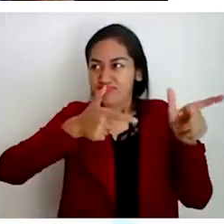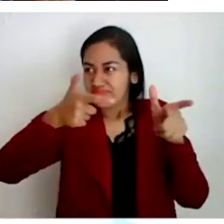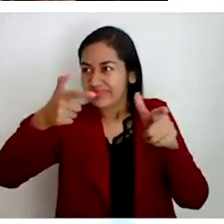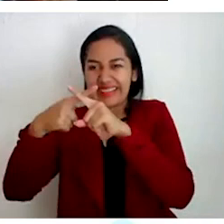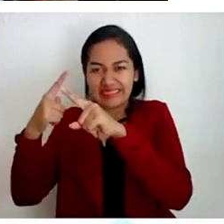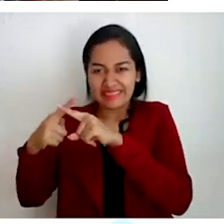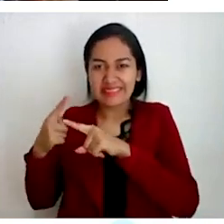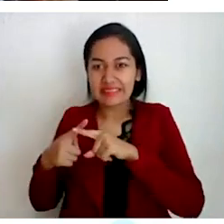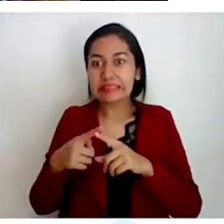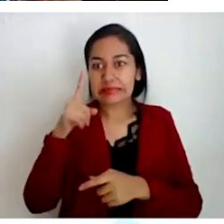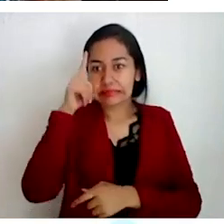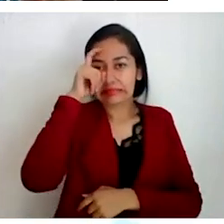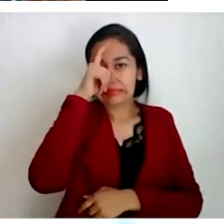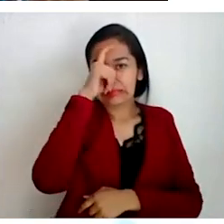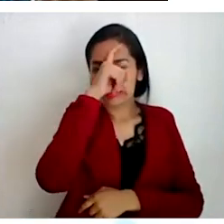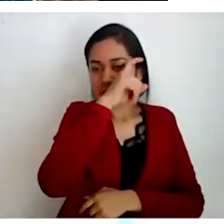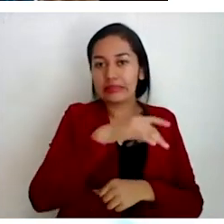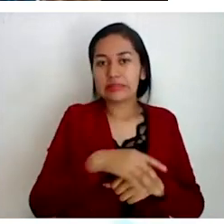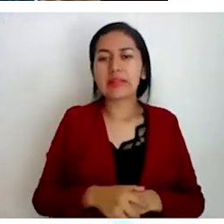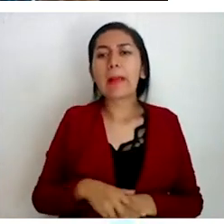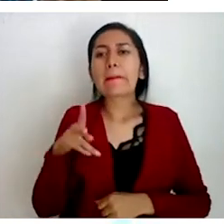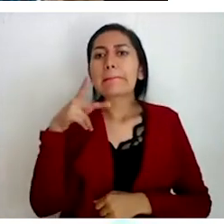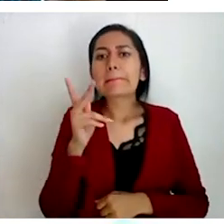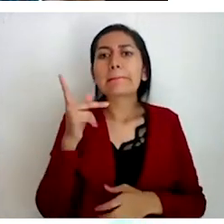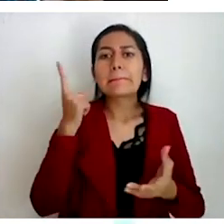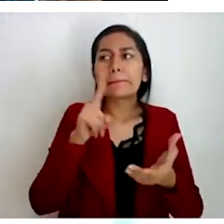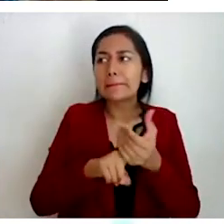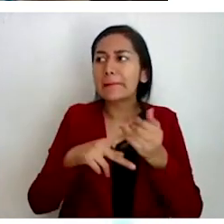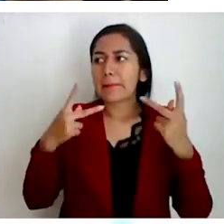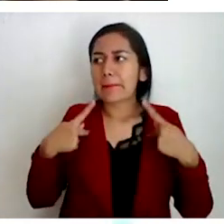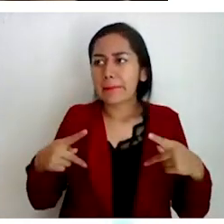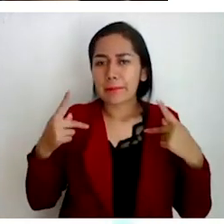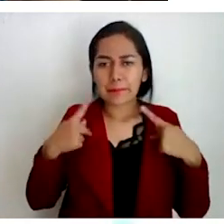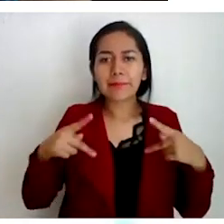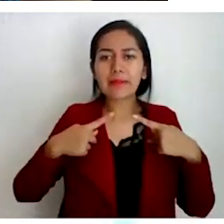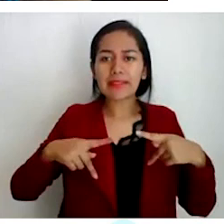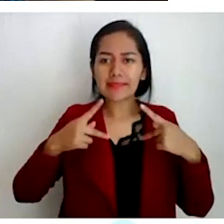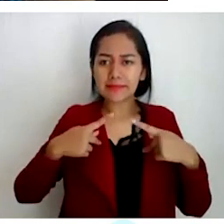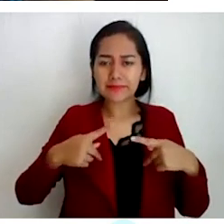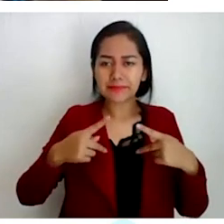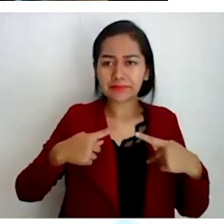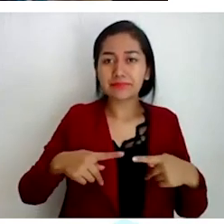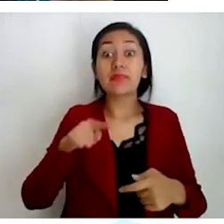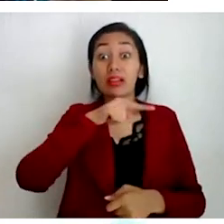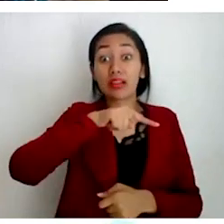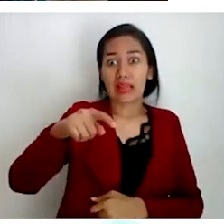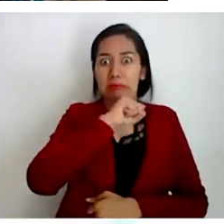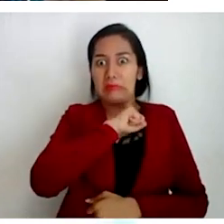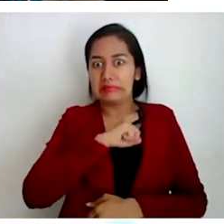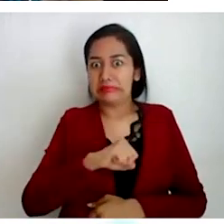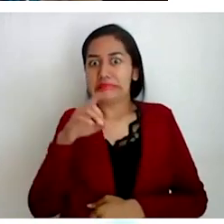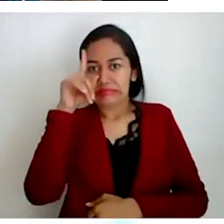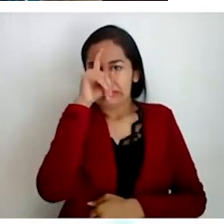malo deja de ser un poco el monstruo Nosferatu y demás, y empieza a